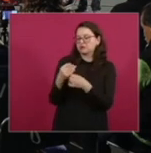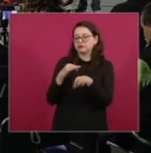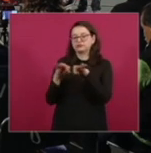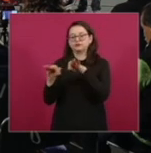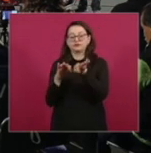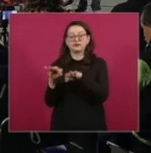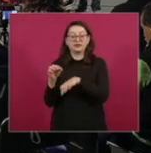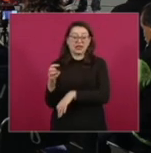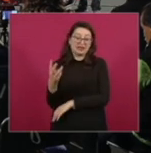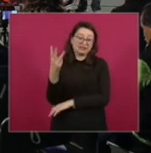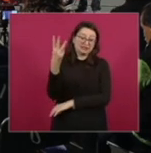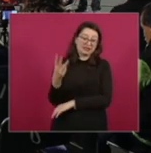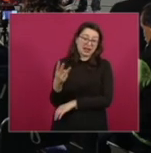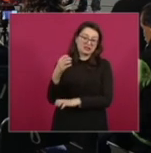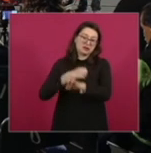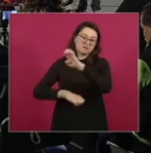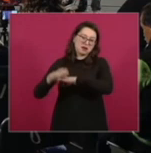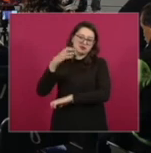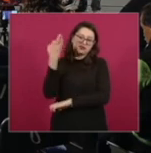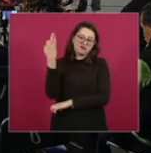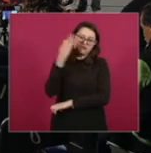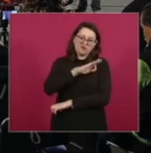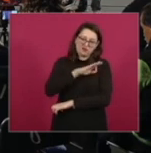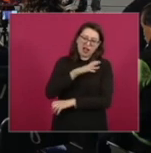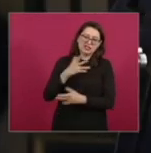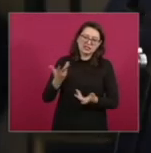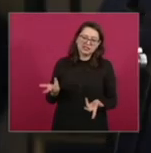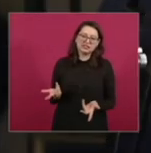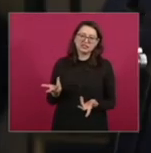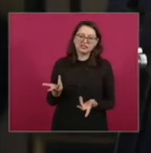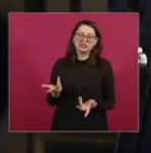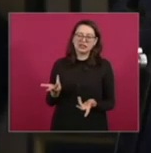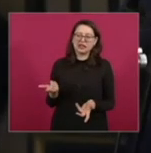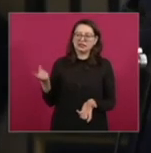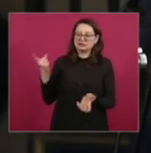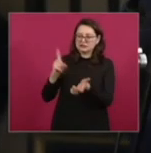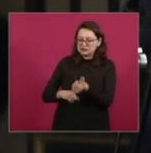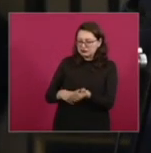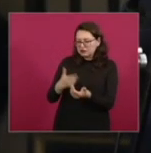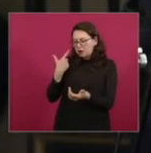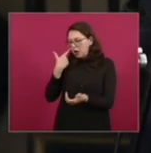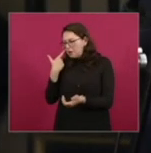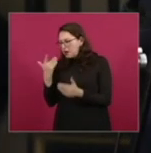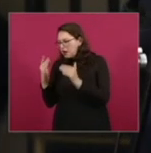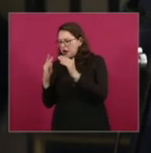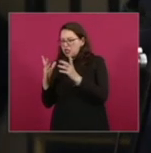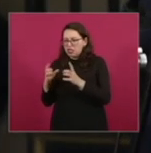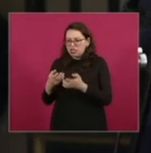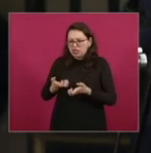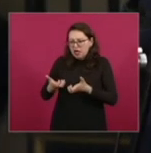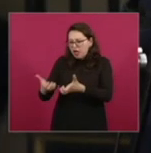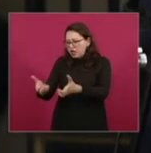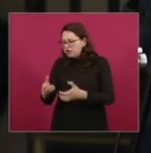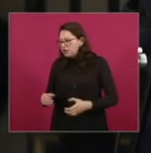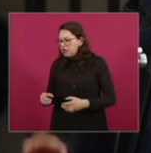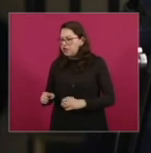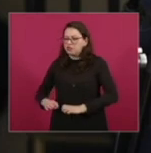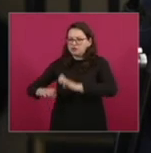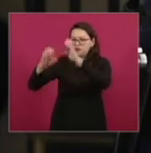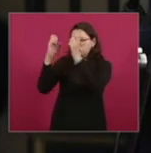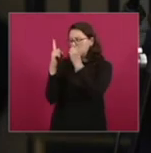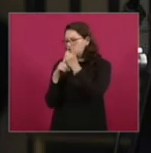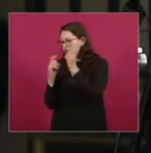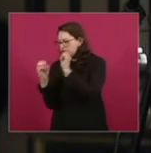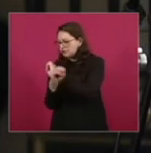empresas coyote o podrían configurarse en empresas fantasma, pues no tienen domicilio, no tienen